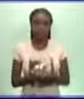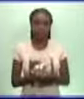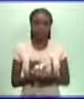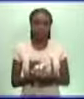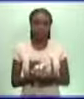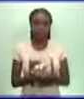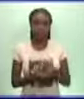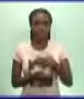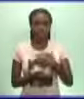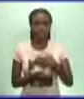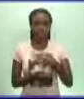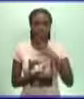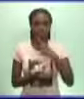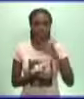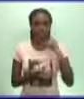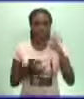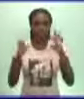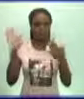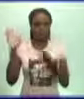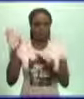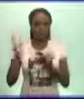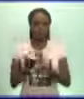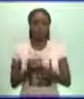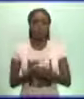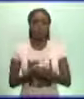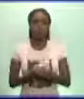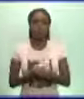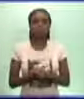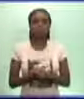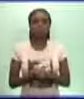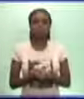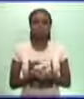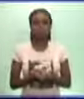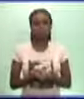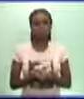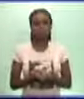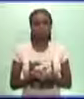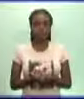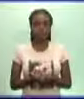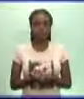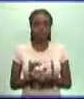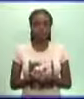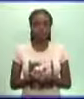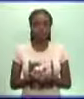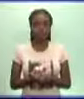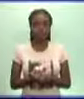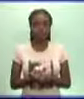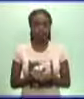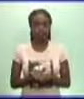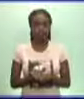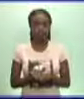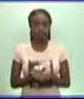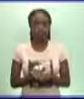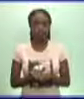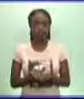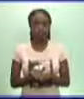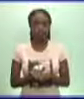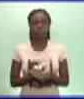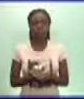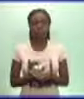Tenemos el pronombre un, que es un pronombre indefinido, una también es indefinido, mi, que es un pronombre